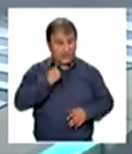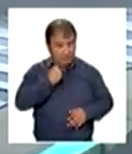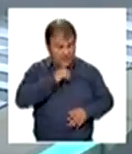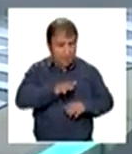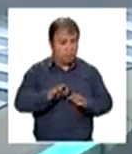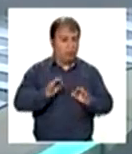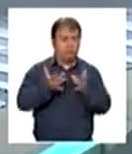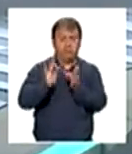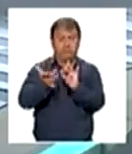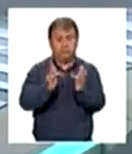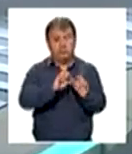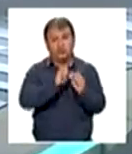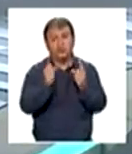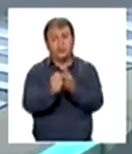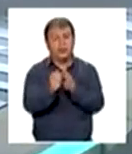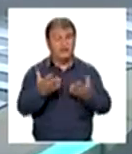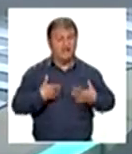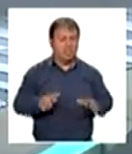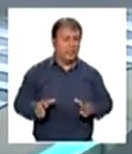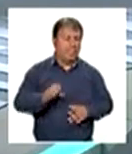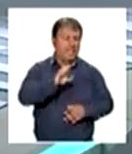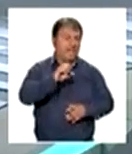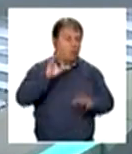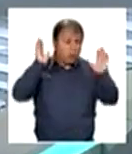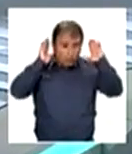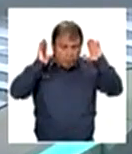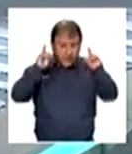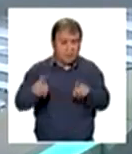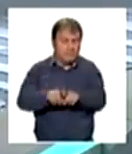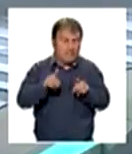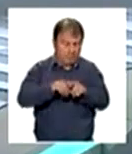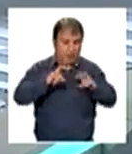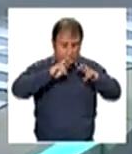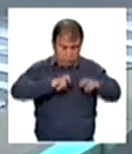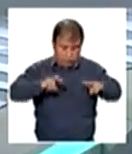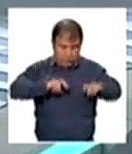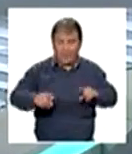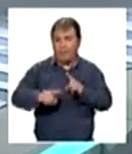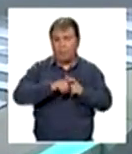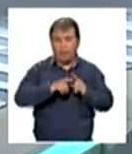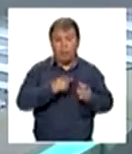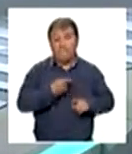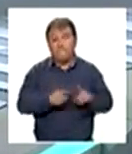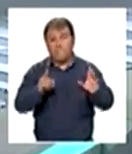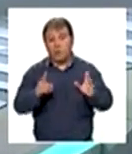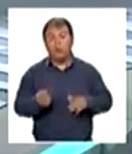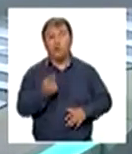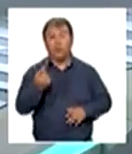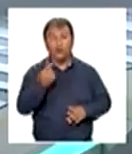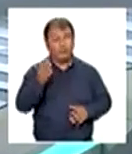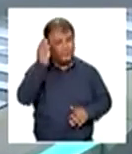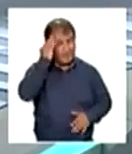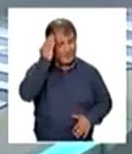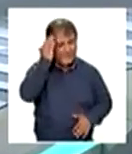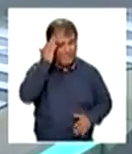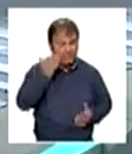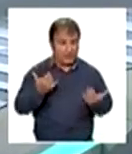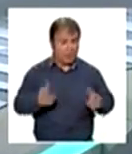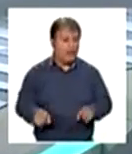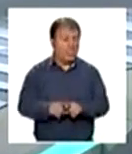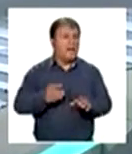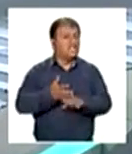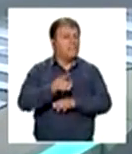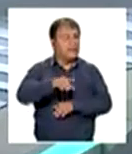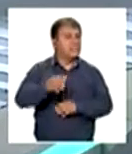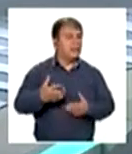redes sociales y en otras fuentes que, por ejemplo, Edison Flores también habría pasado este dopaje. Sin embargo, lo único que se sabe, y se sabe además a través de